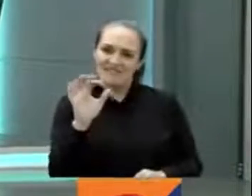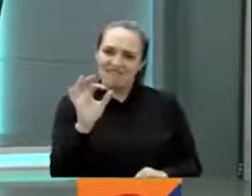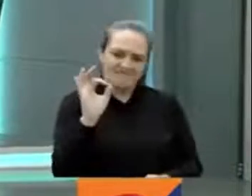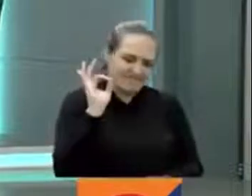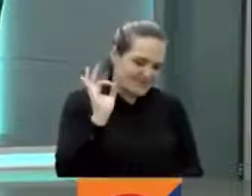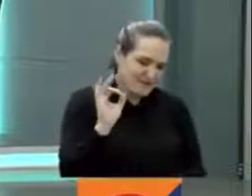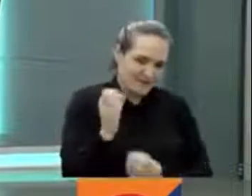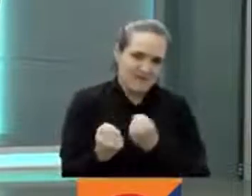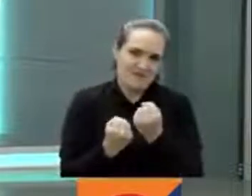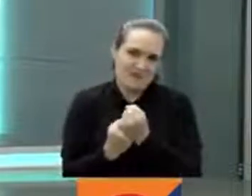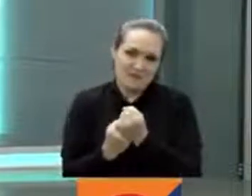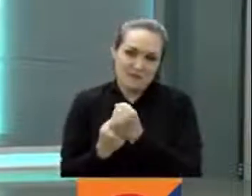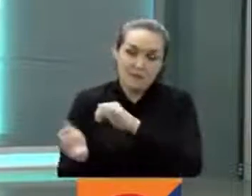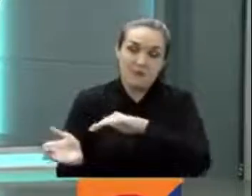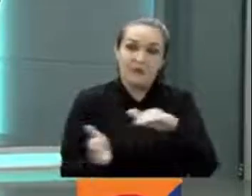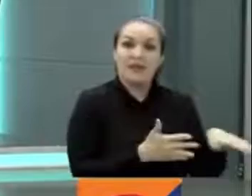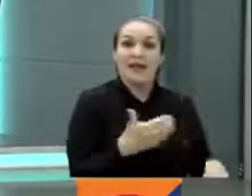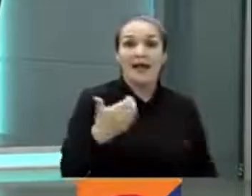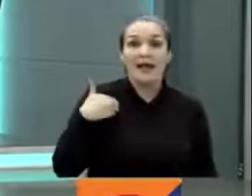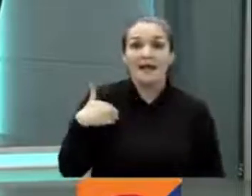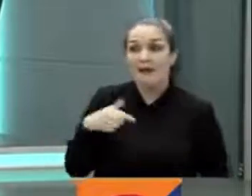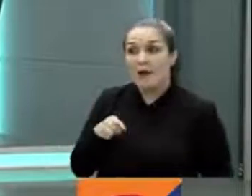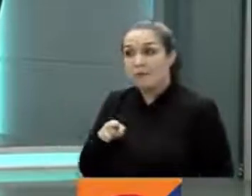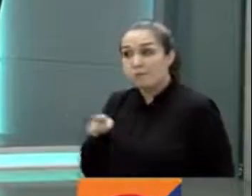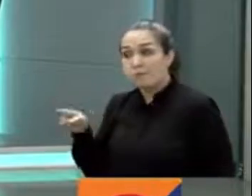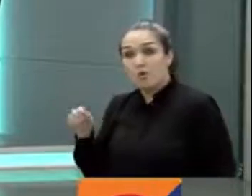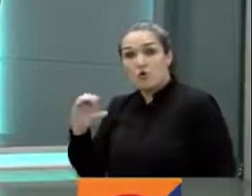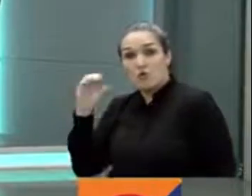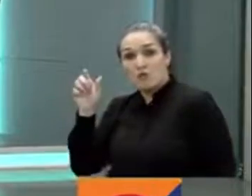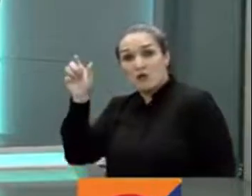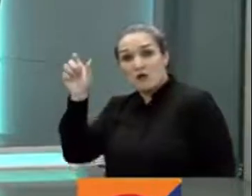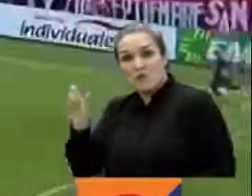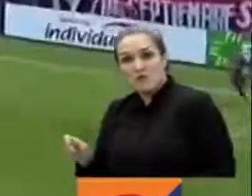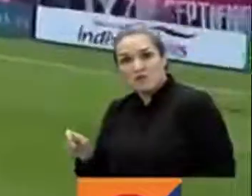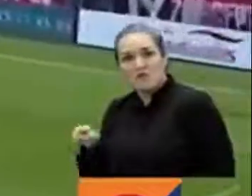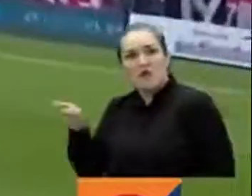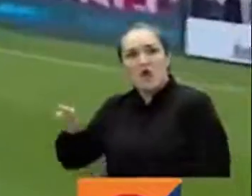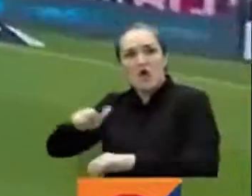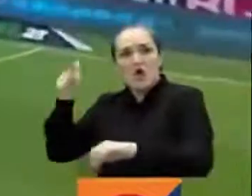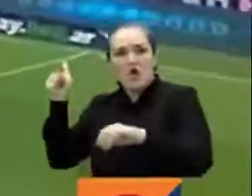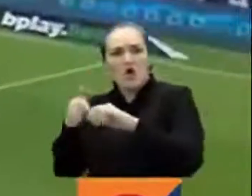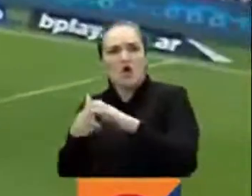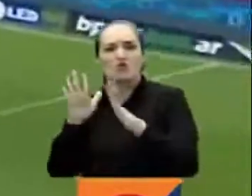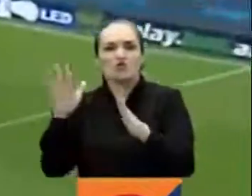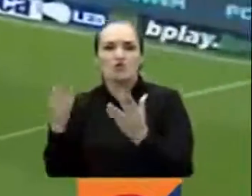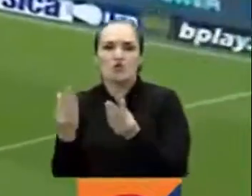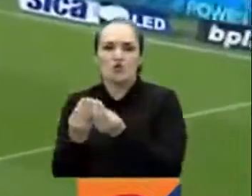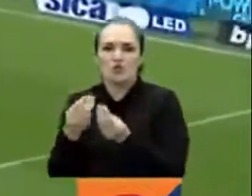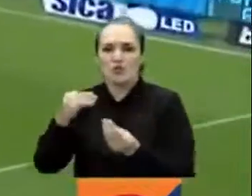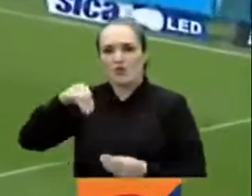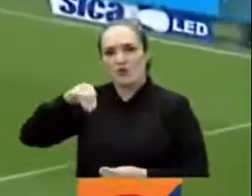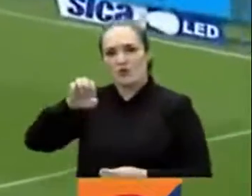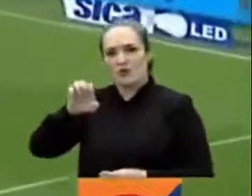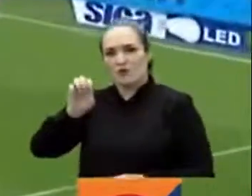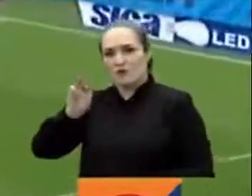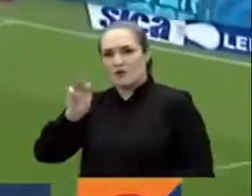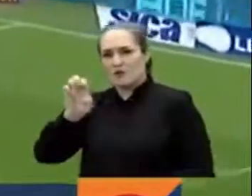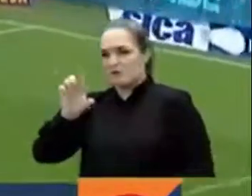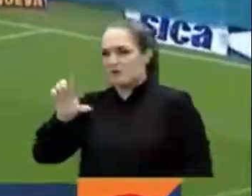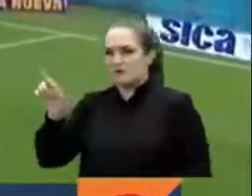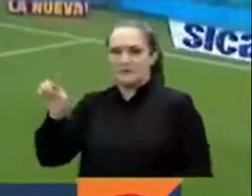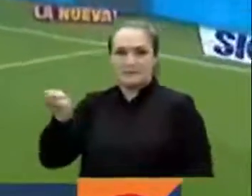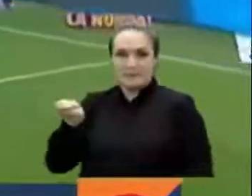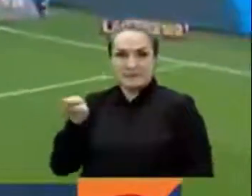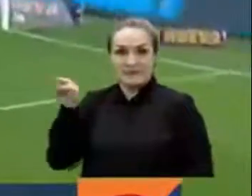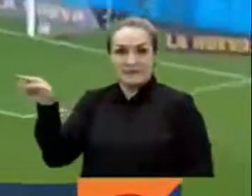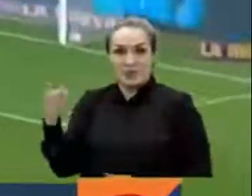los apoyamos. En Argentina, el colombiano Willer Dita se reportó con gol para Newell's, que lidera el campeonato argentino. Y veamos aquí las